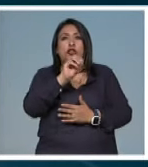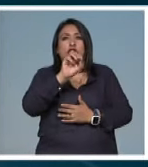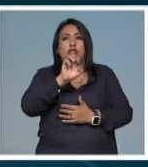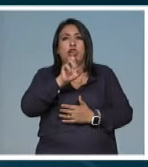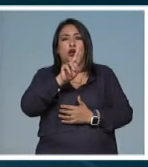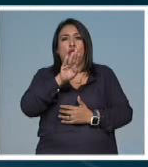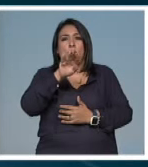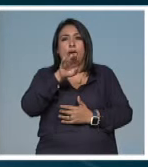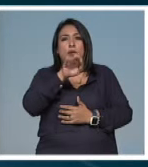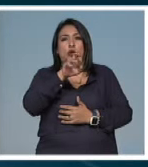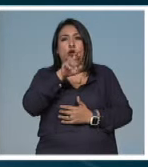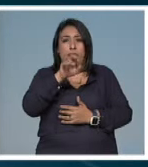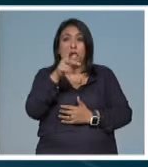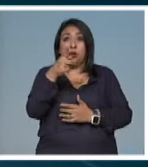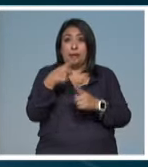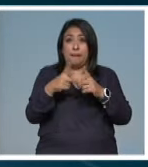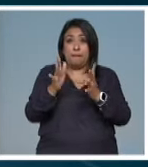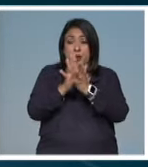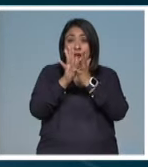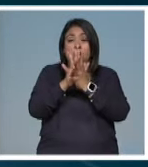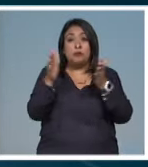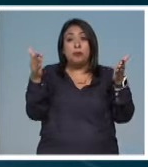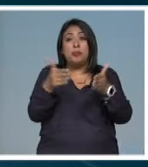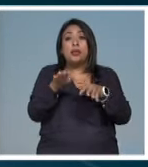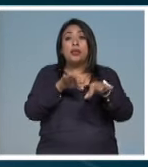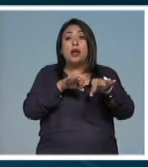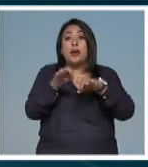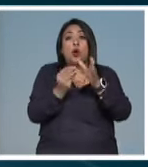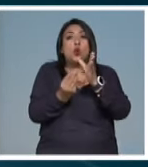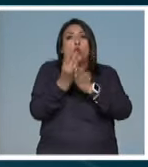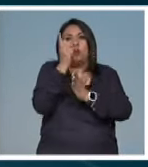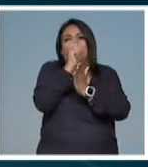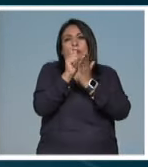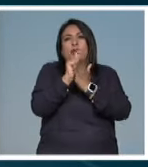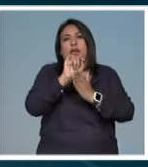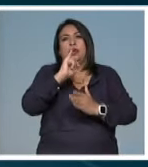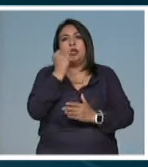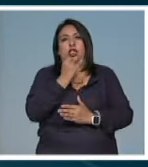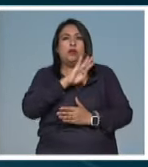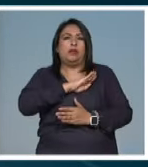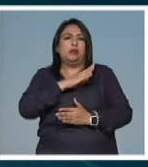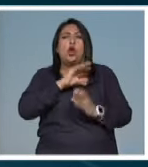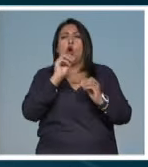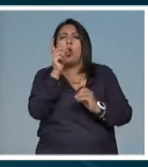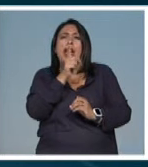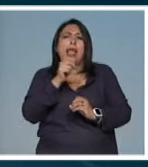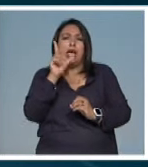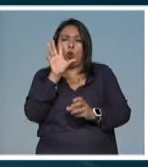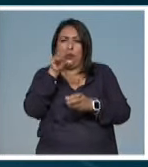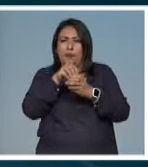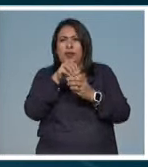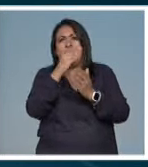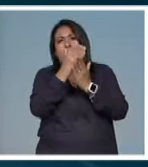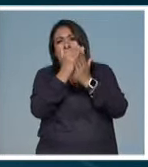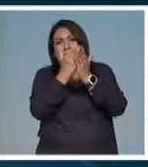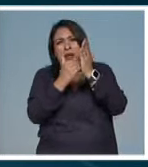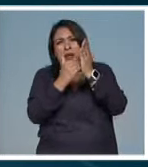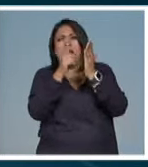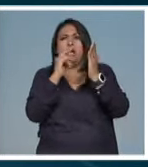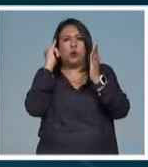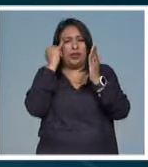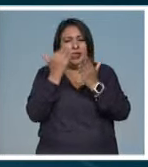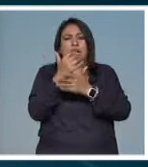Romero. Los participantes deberán presentar un trabajo inédito escrito en español o en cualquier lengua incluida en el catálogo de lenguas